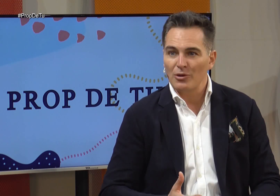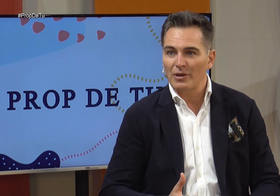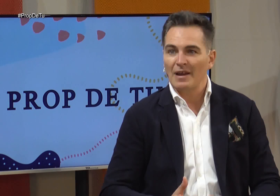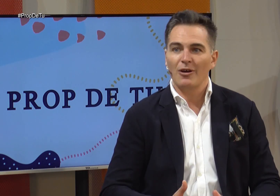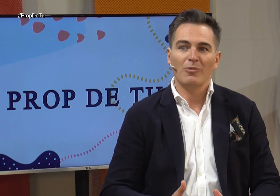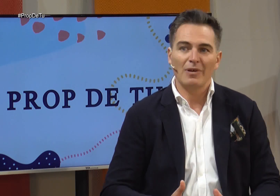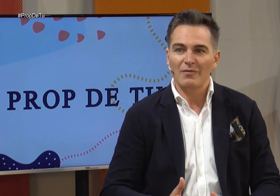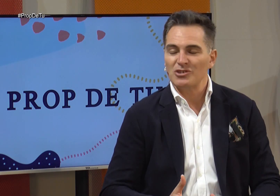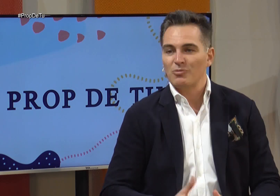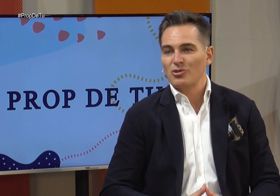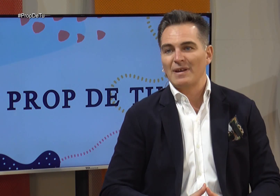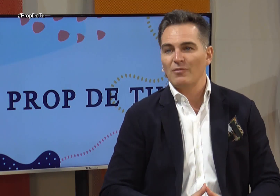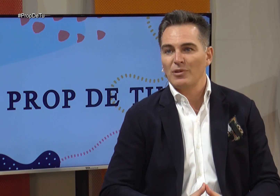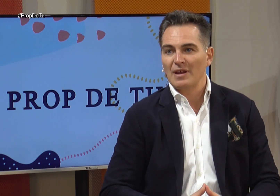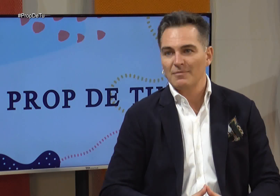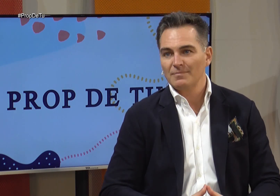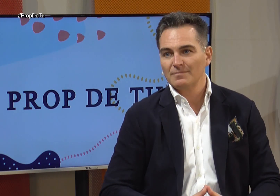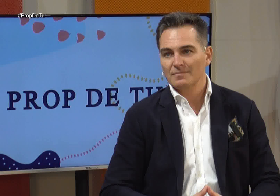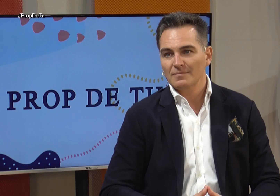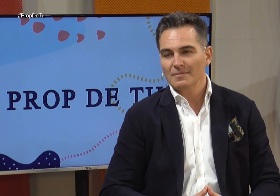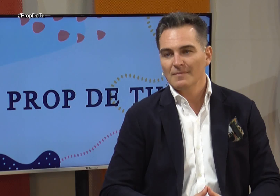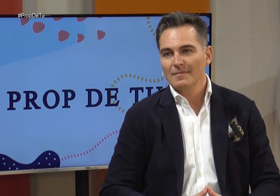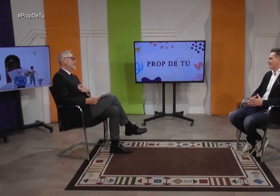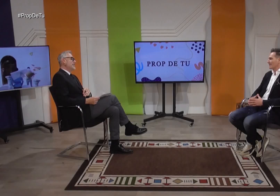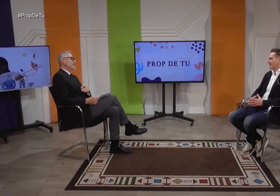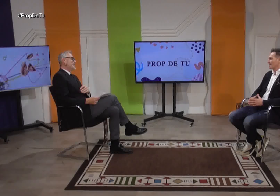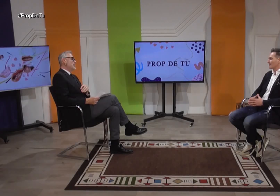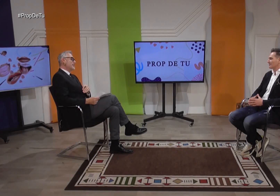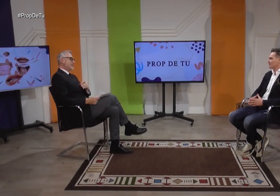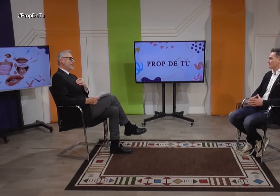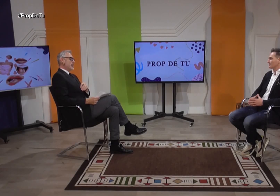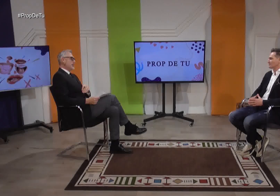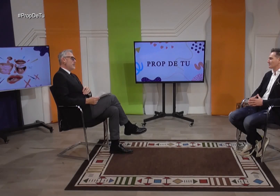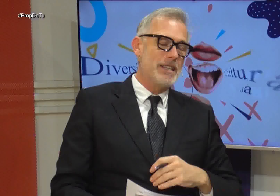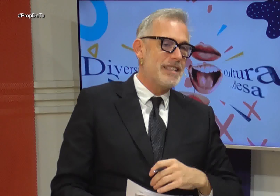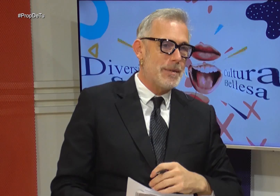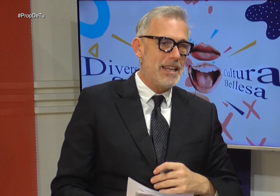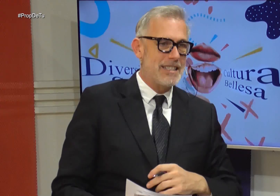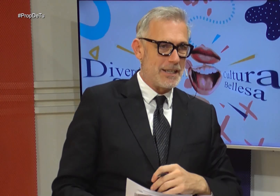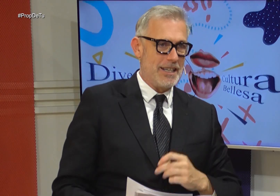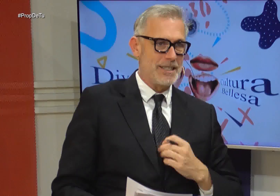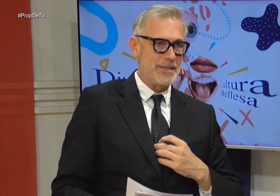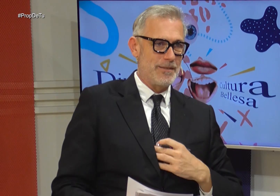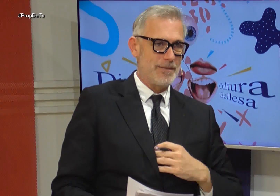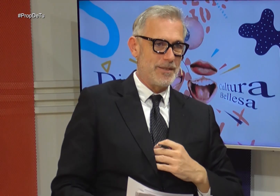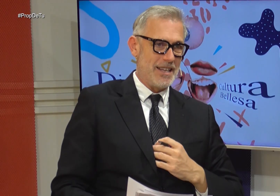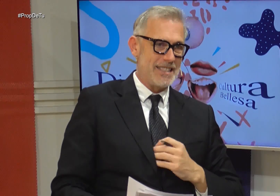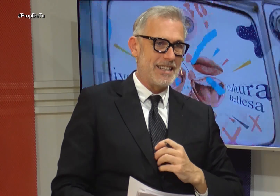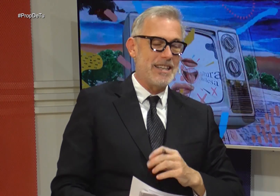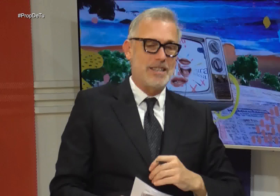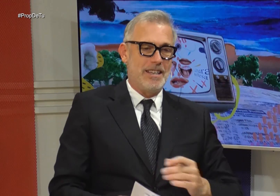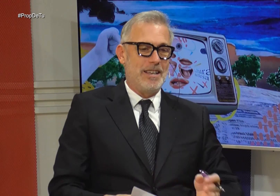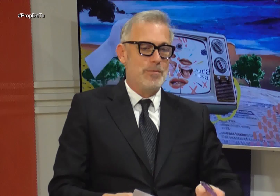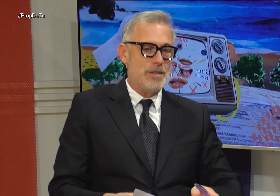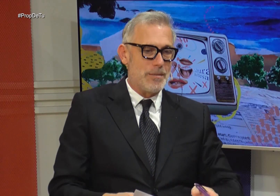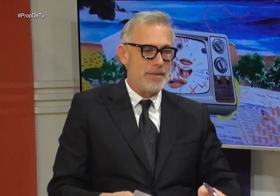cualquier cirugía, como la fisio, pues no van a funcionar. Y un tema delicado, para mí también es el tema de las hernias, ¿no? O sea, las